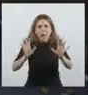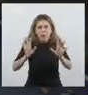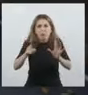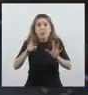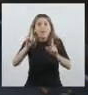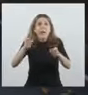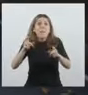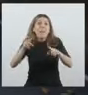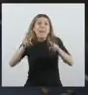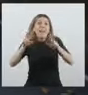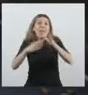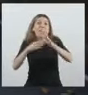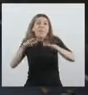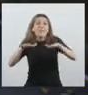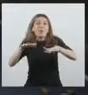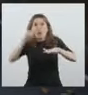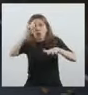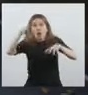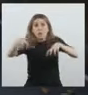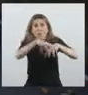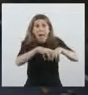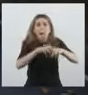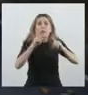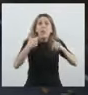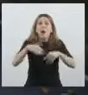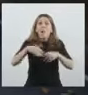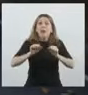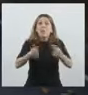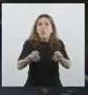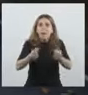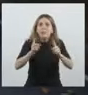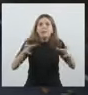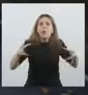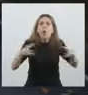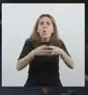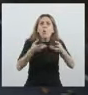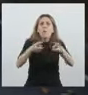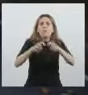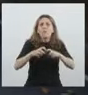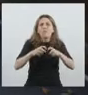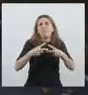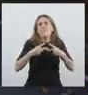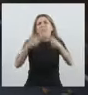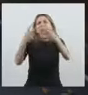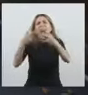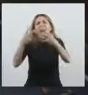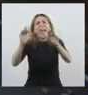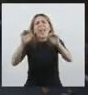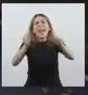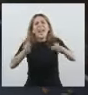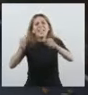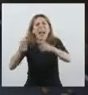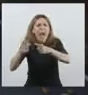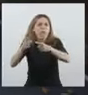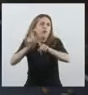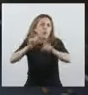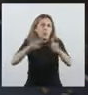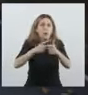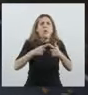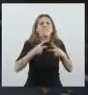Vamos a suspender para todo el país los viajes grupales de egresados y egresadas, de